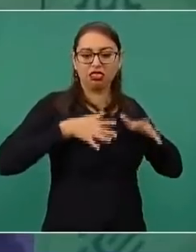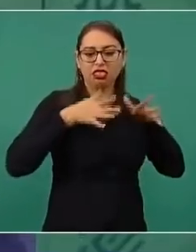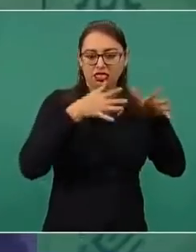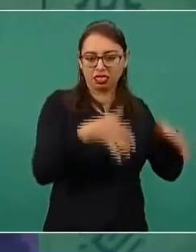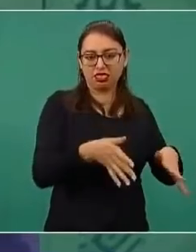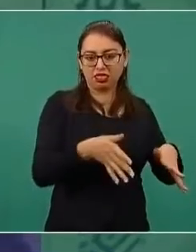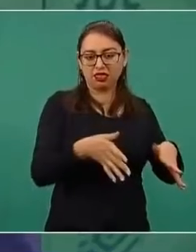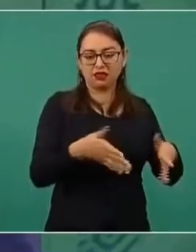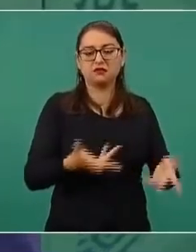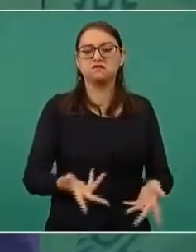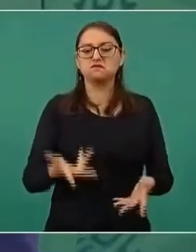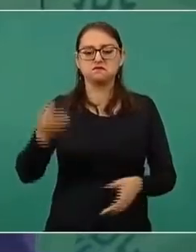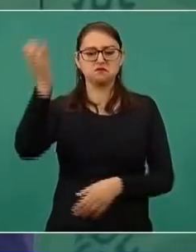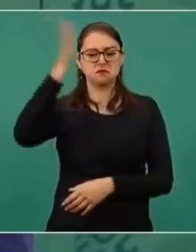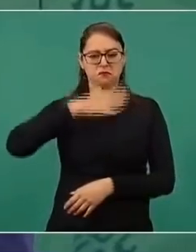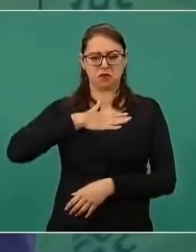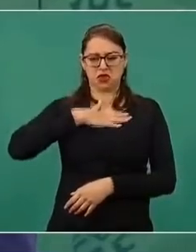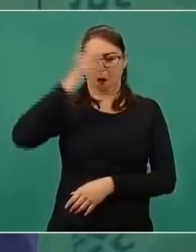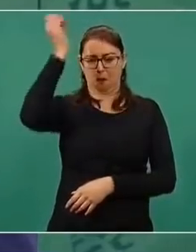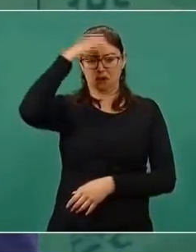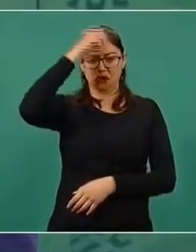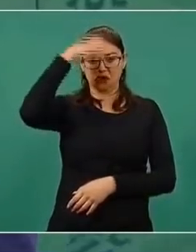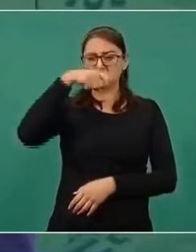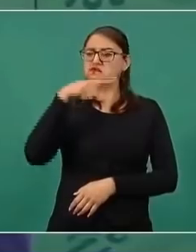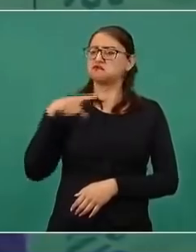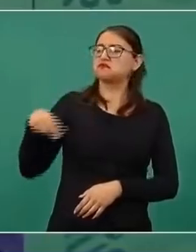supuestamente la opinión pública.